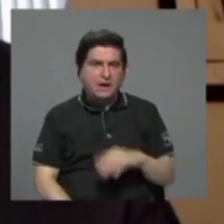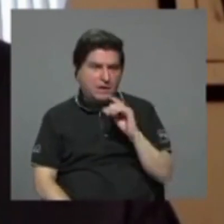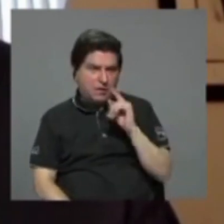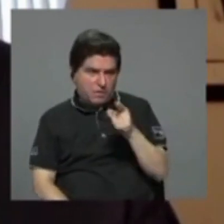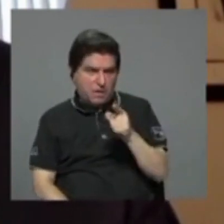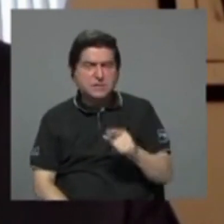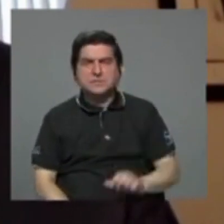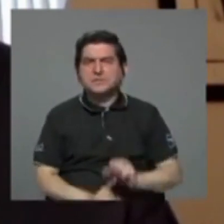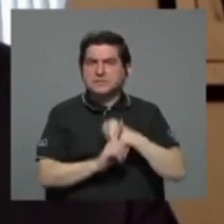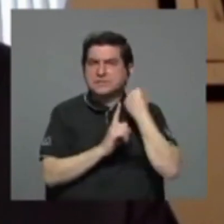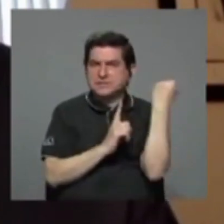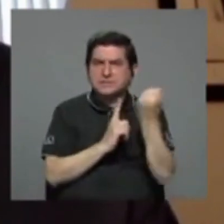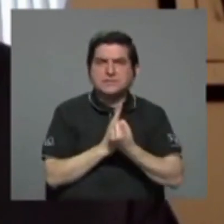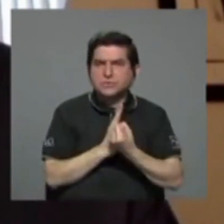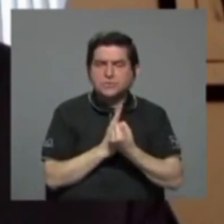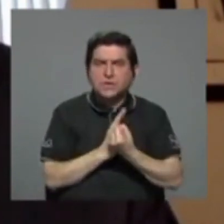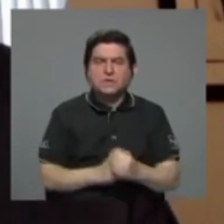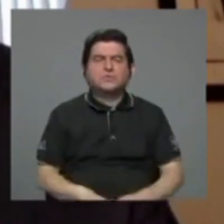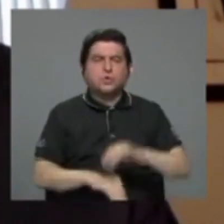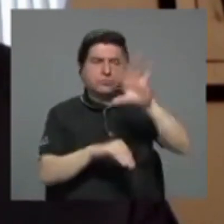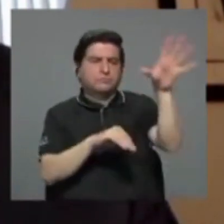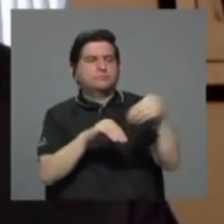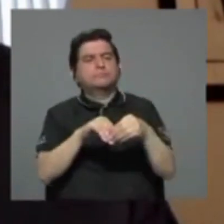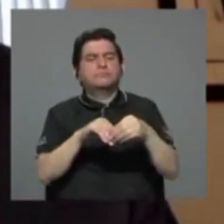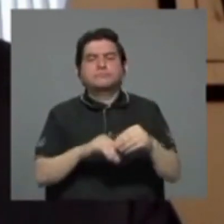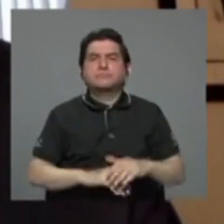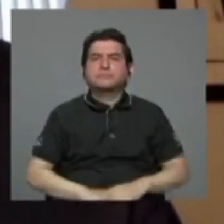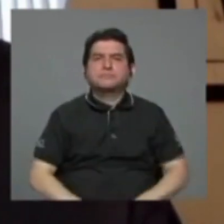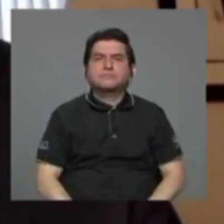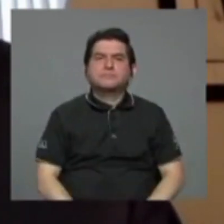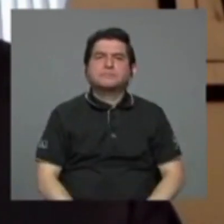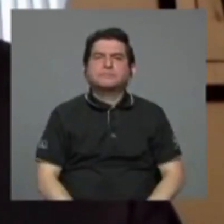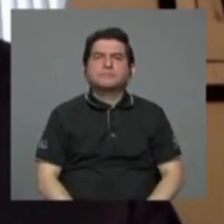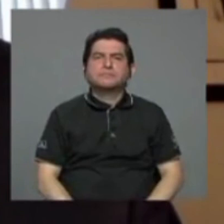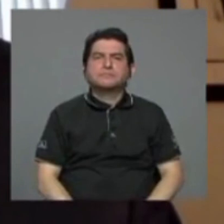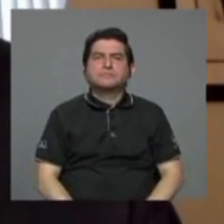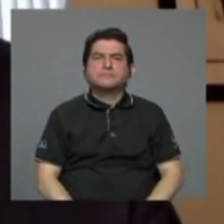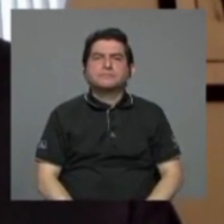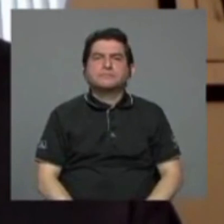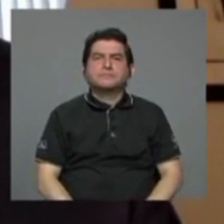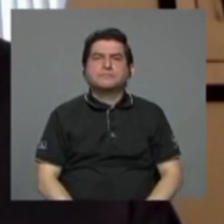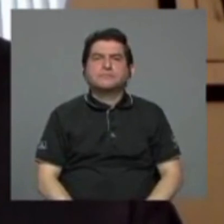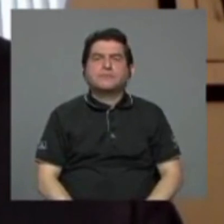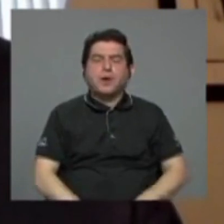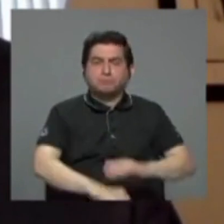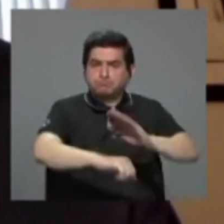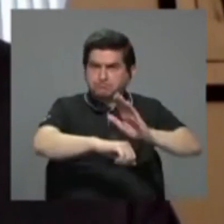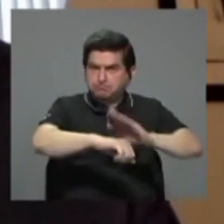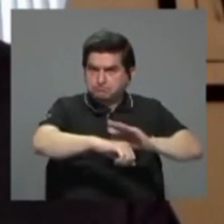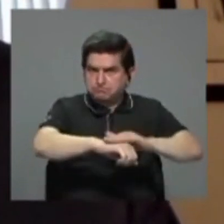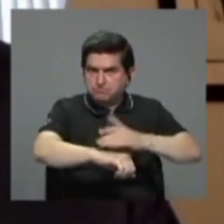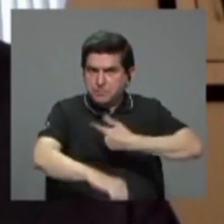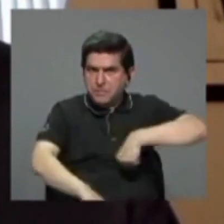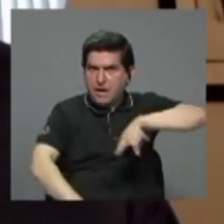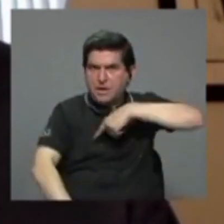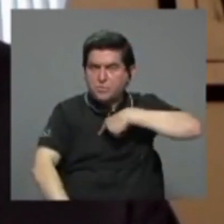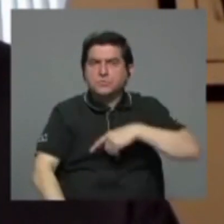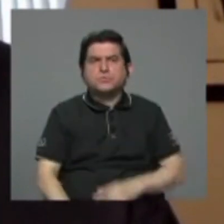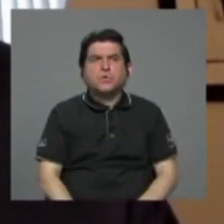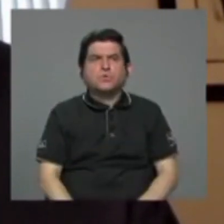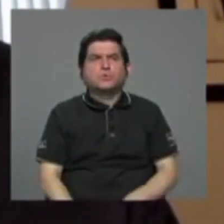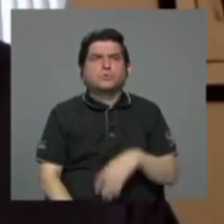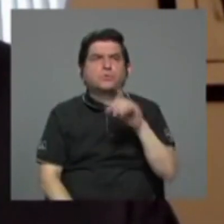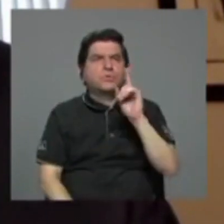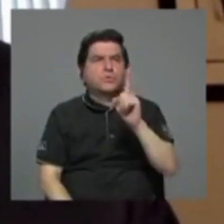son factores adicionales que pues permiten tener un grado de